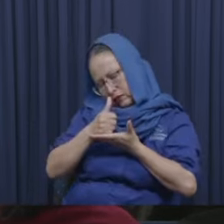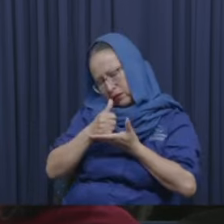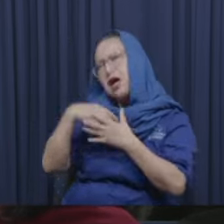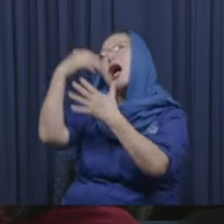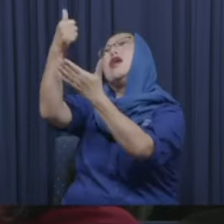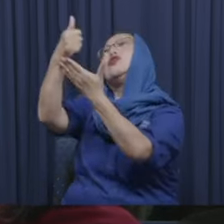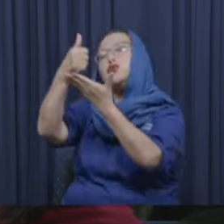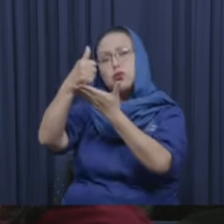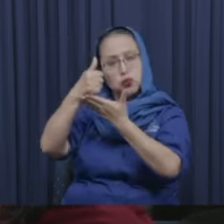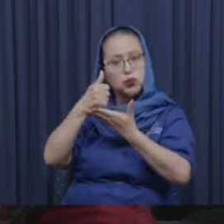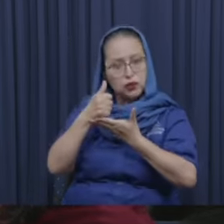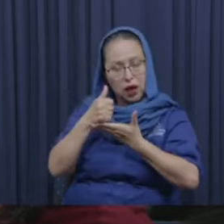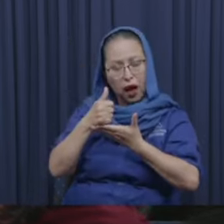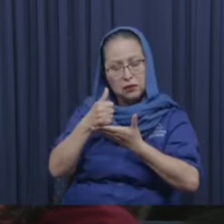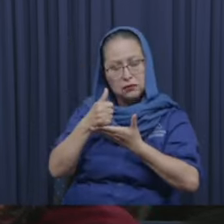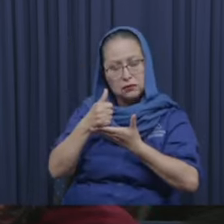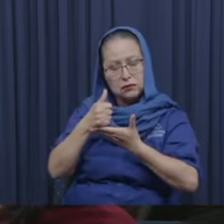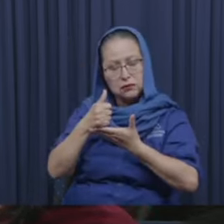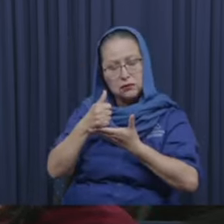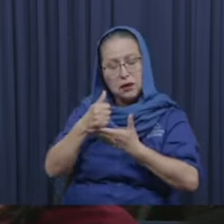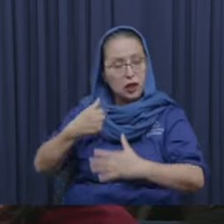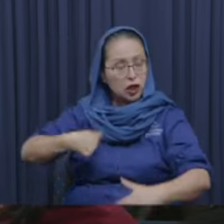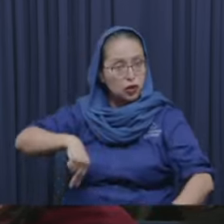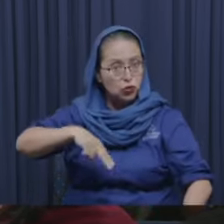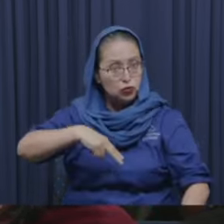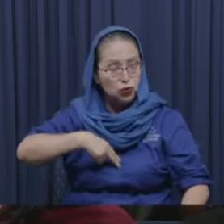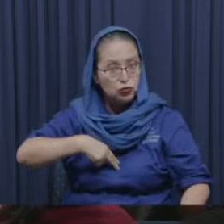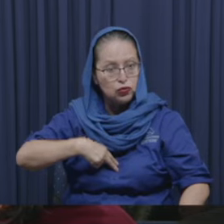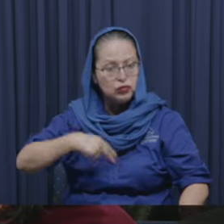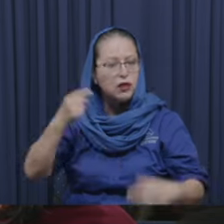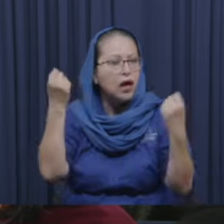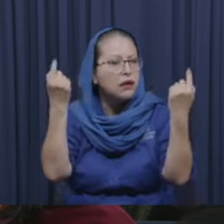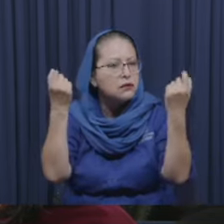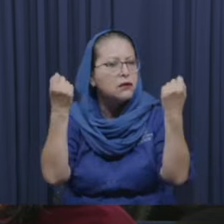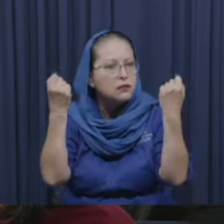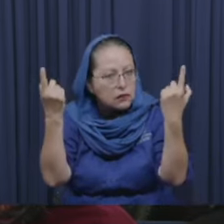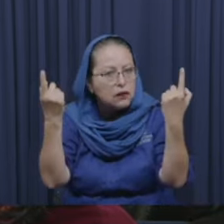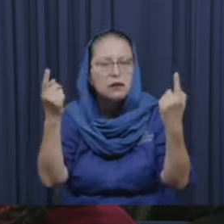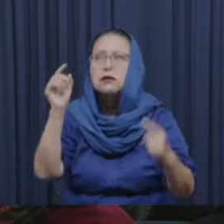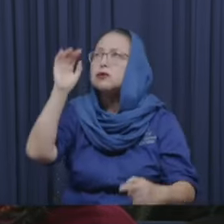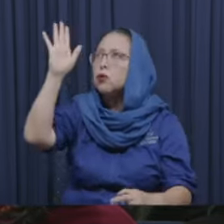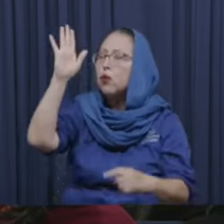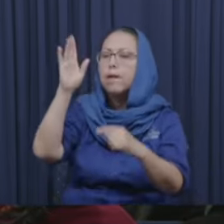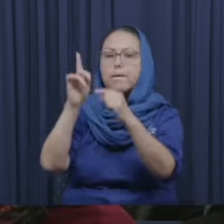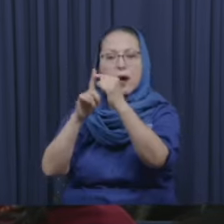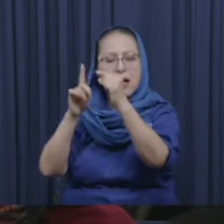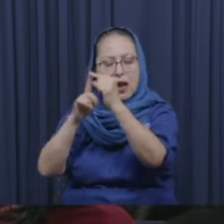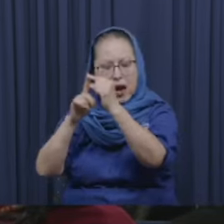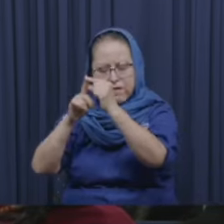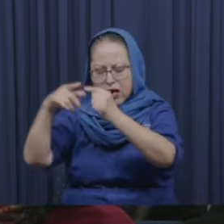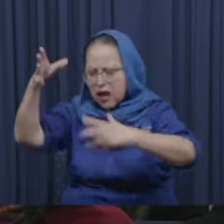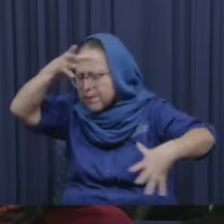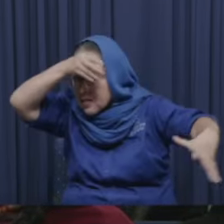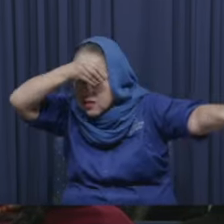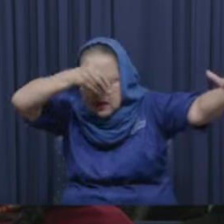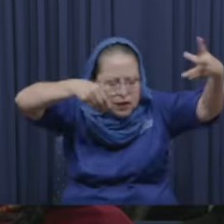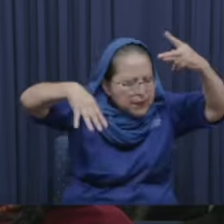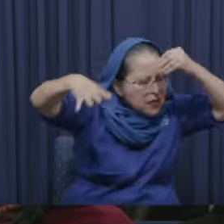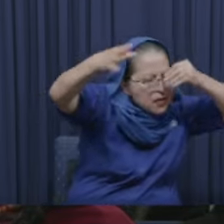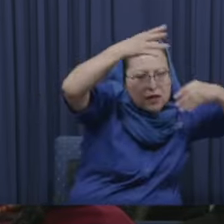Ayúdanos para que nosotros podamos entender tu palabra para que señor se nos